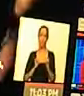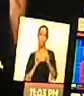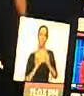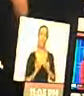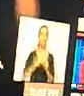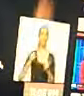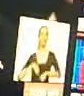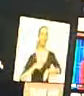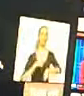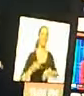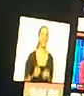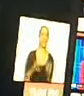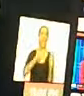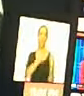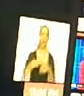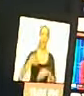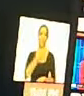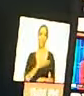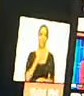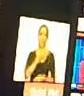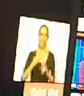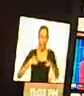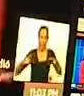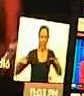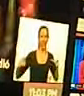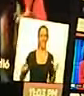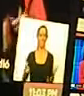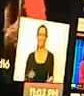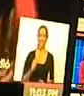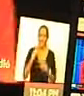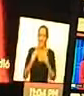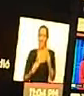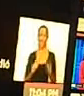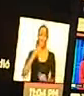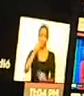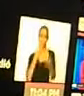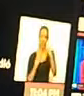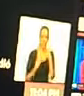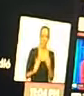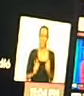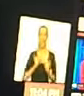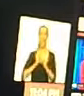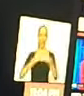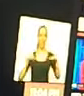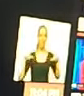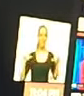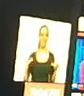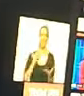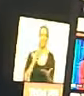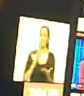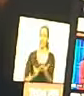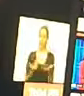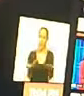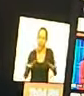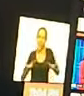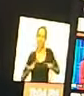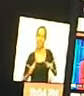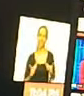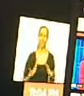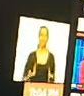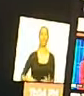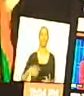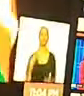hora de asumir la misión, y amplificar la voz. El pobre que su choza libertad pidió, y se le concedió. Se